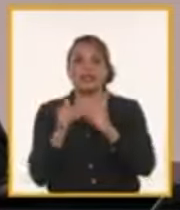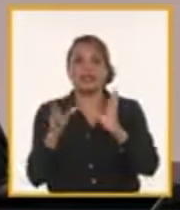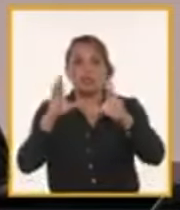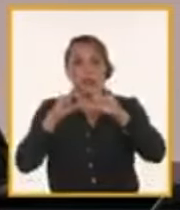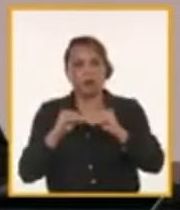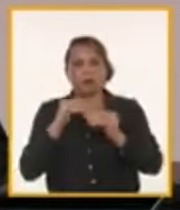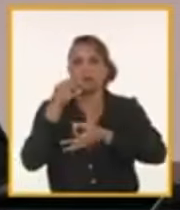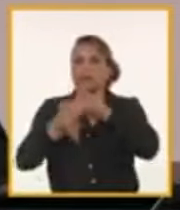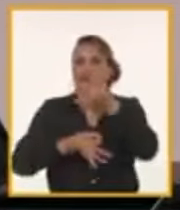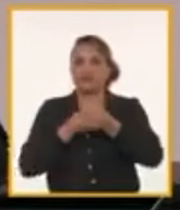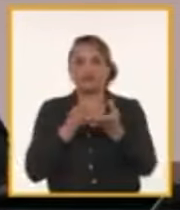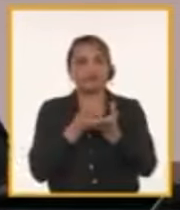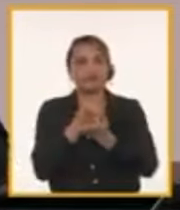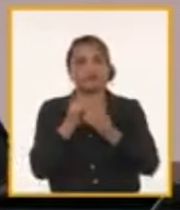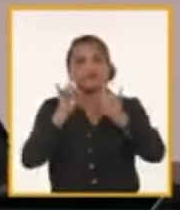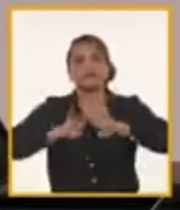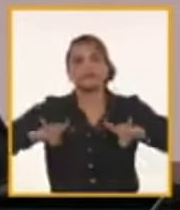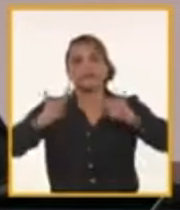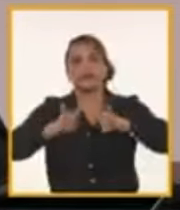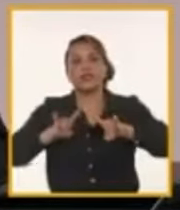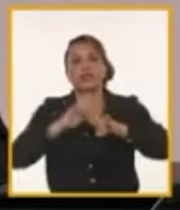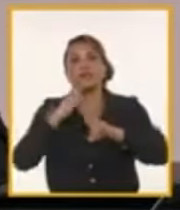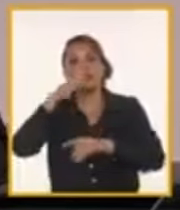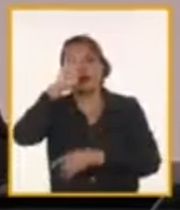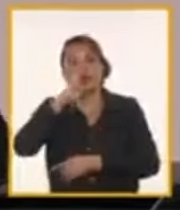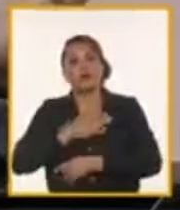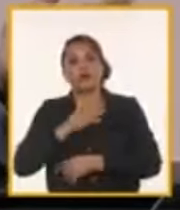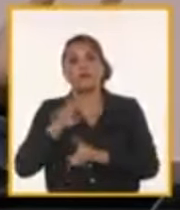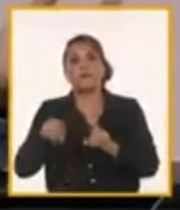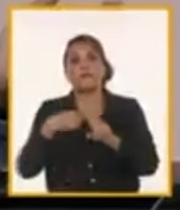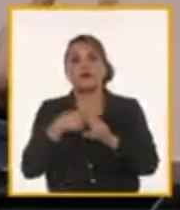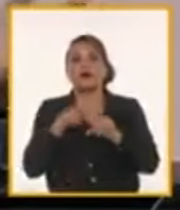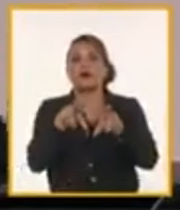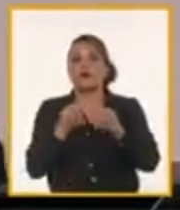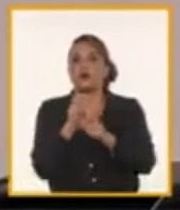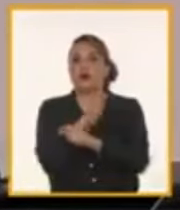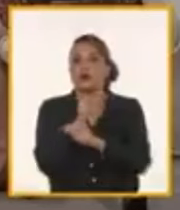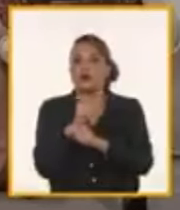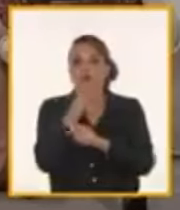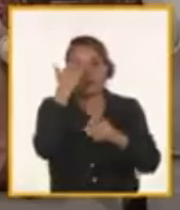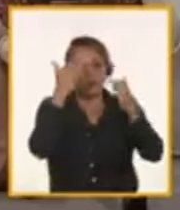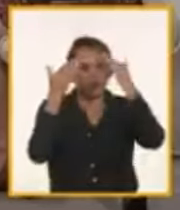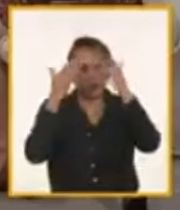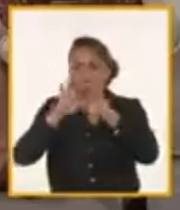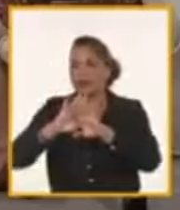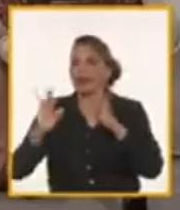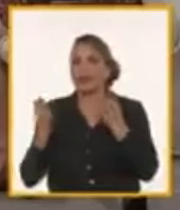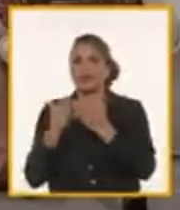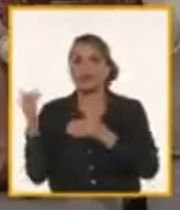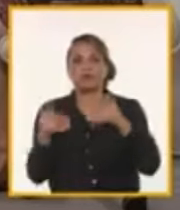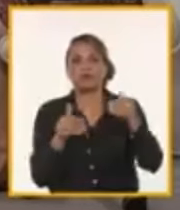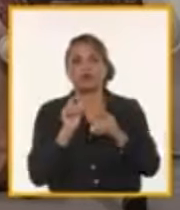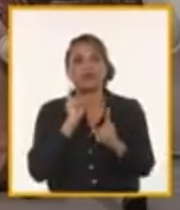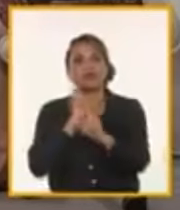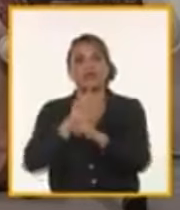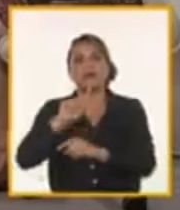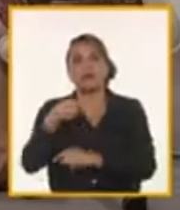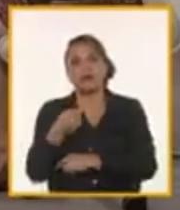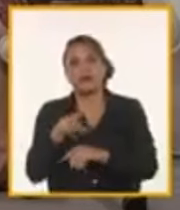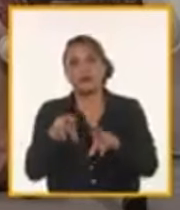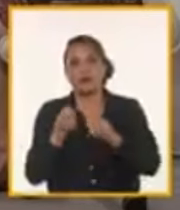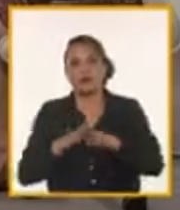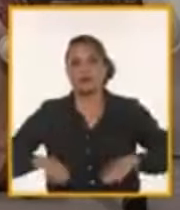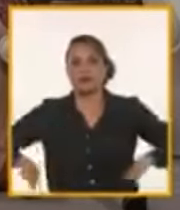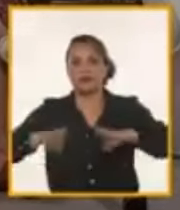hablando sobre la educación superior cubana y su nuevo curso escolar Le agradezco mucho a ustedes por haber estado con nosotros y nos vemos mañana en en una nueva mesa